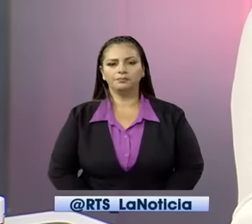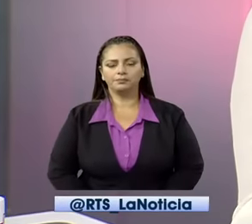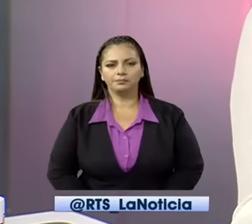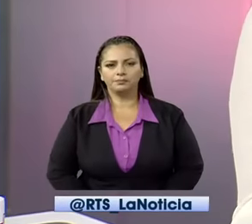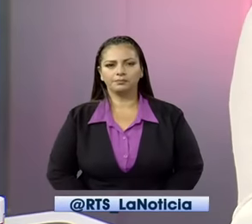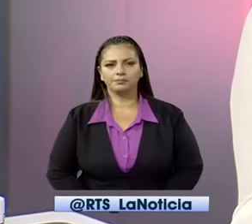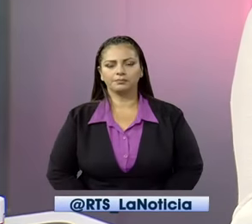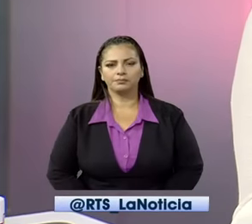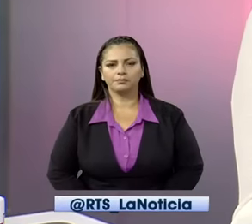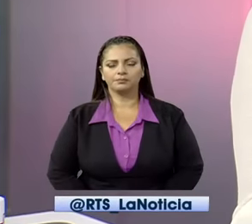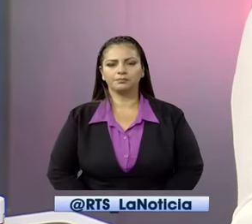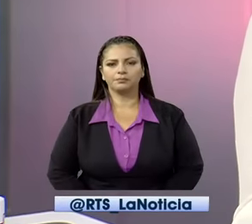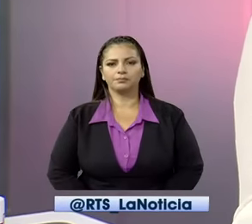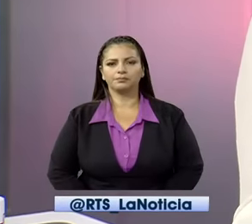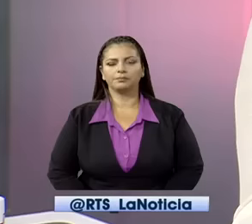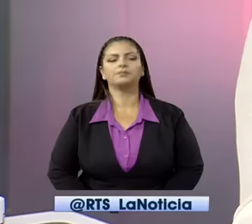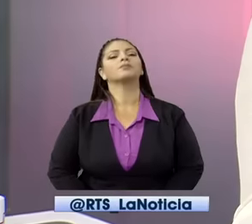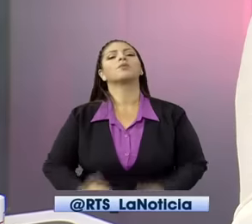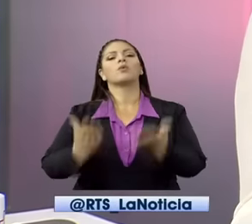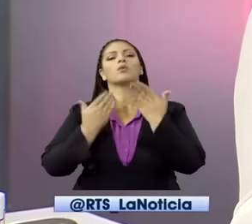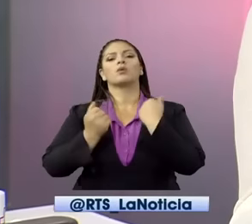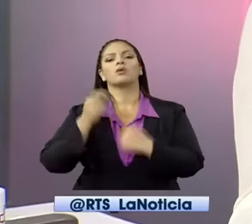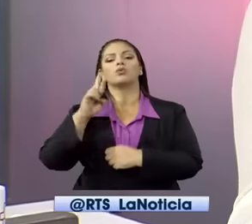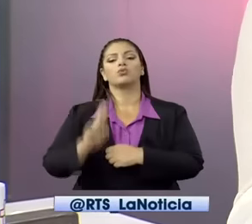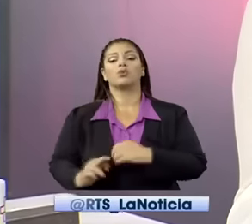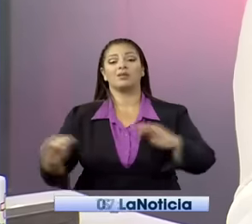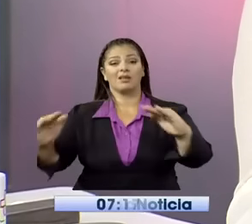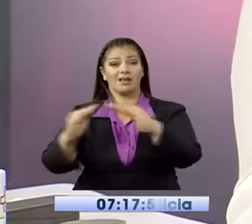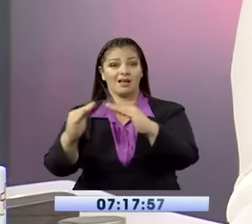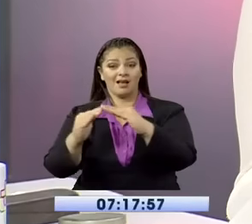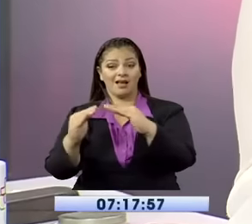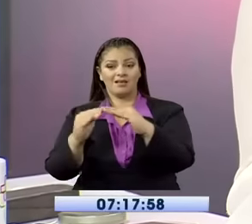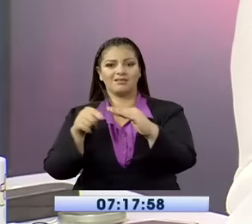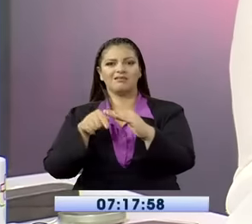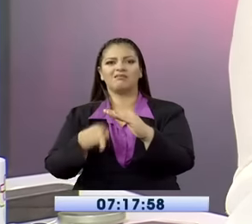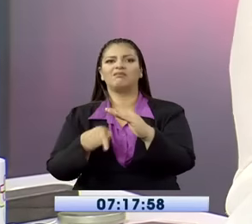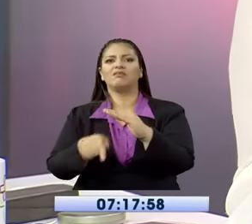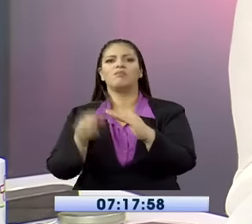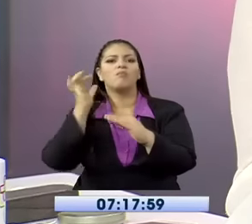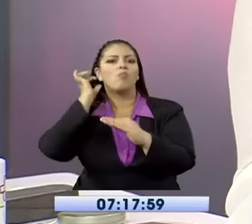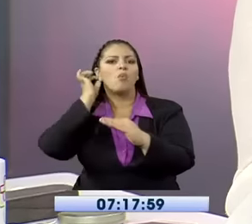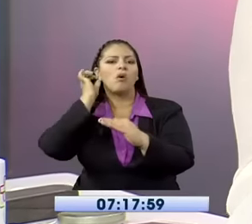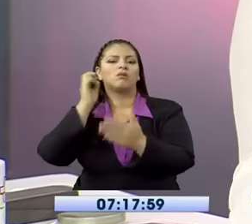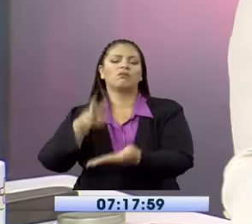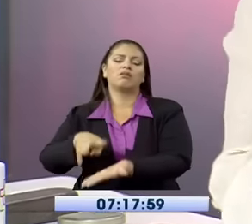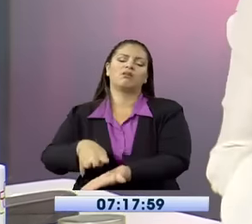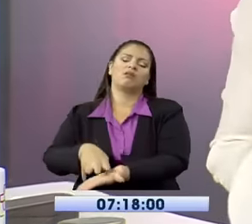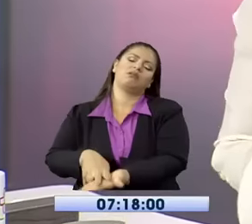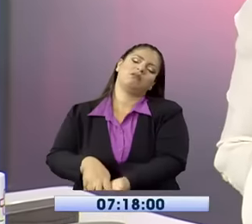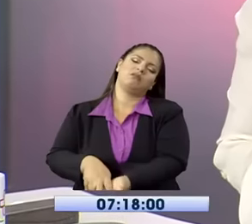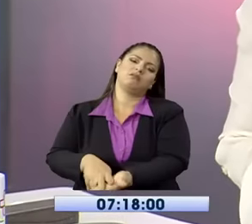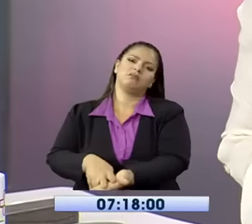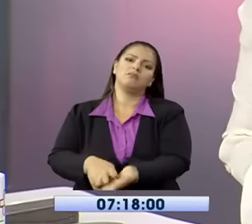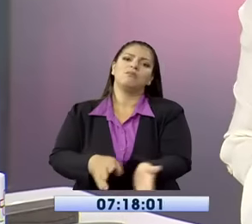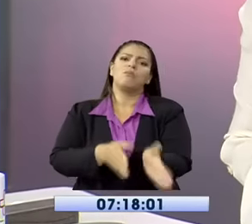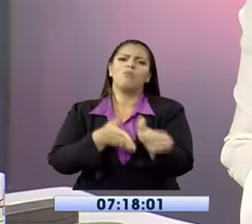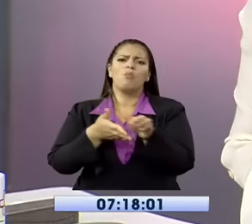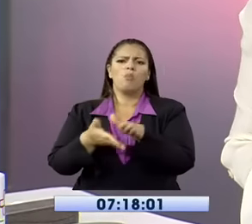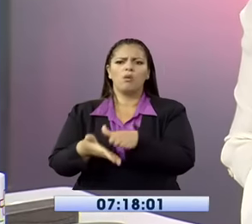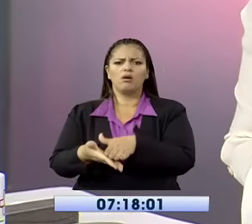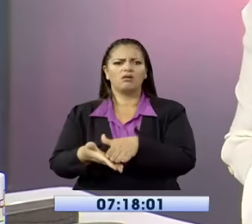abandonada ubicada en el sur de Guayaquil Se presume que la fémina habría sido